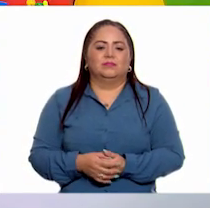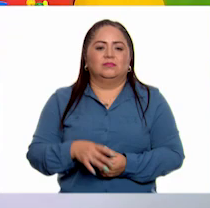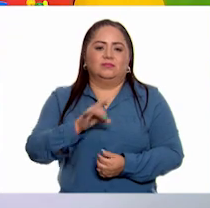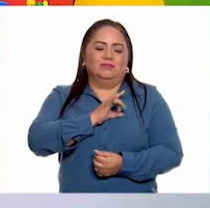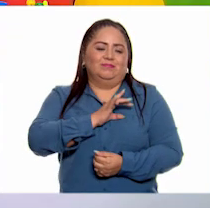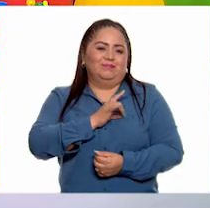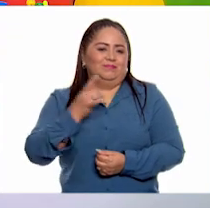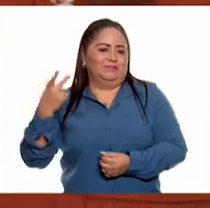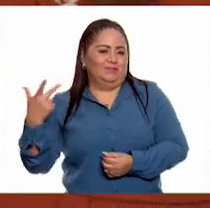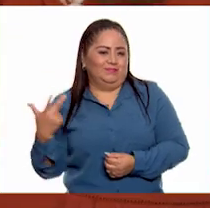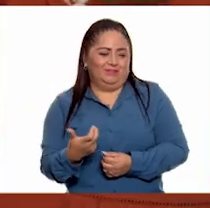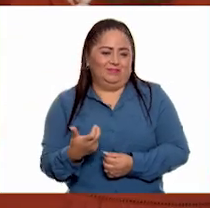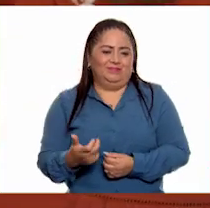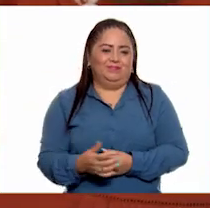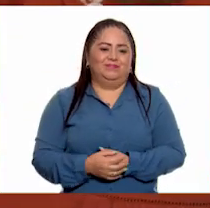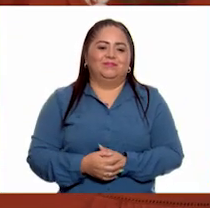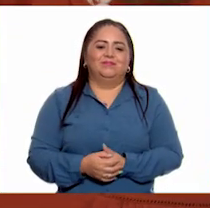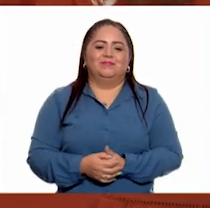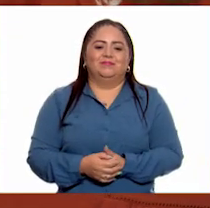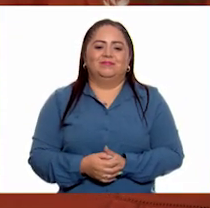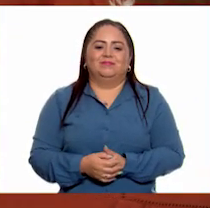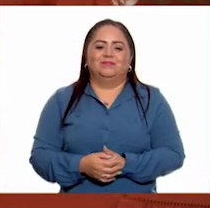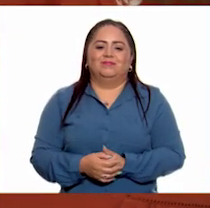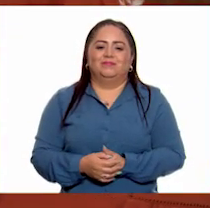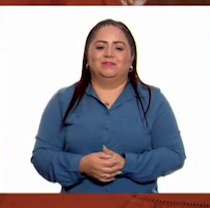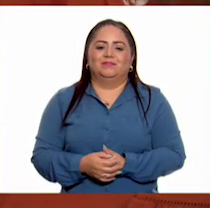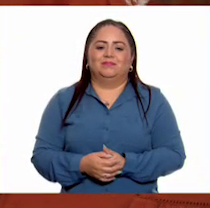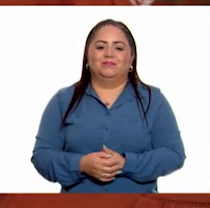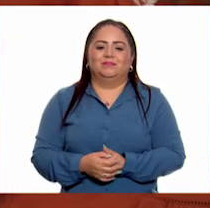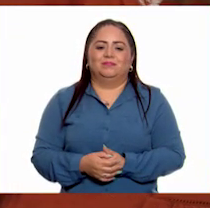las inyecciones.